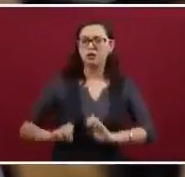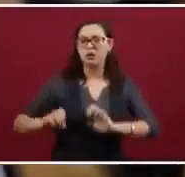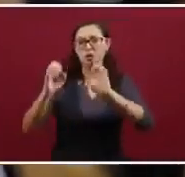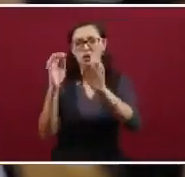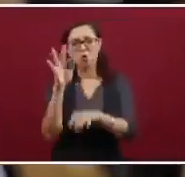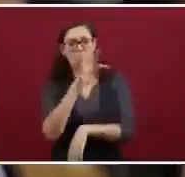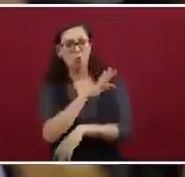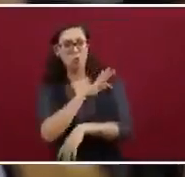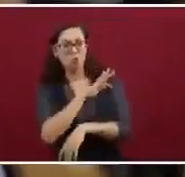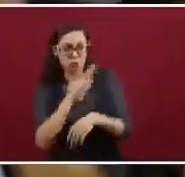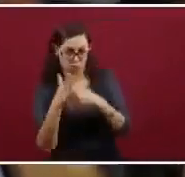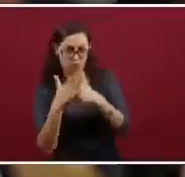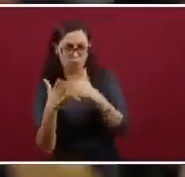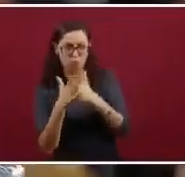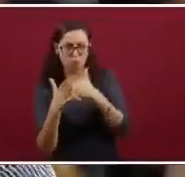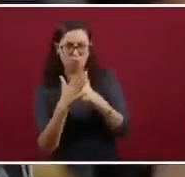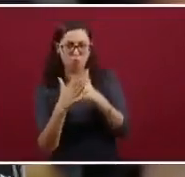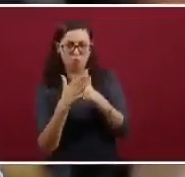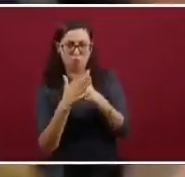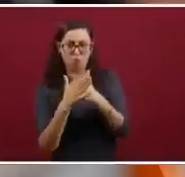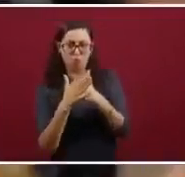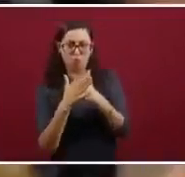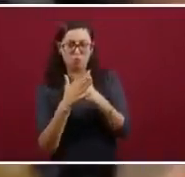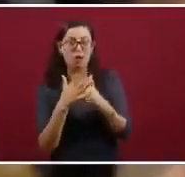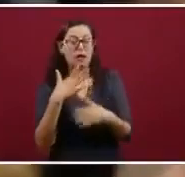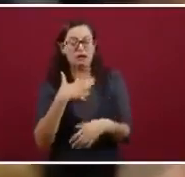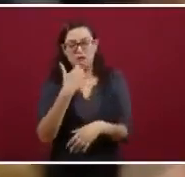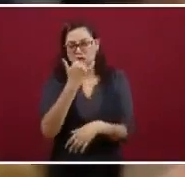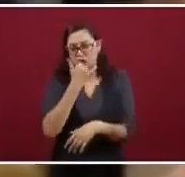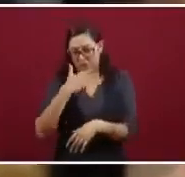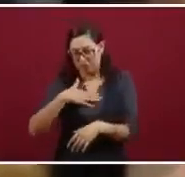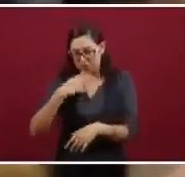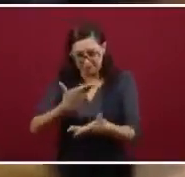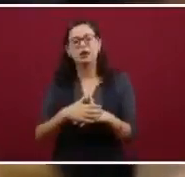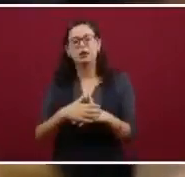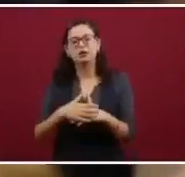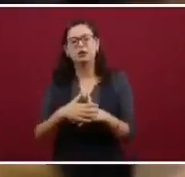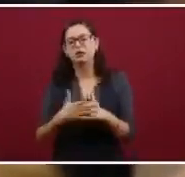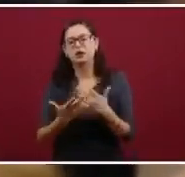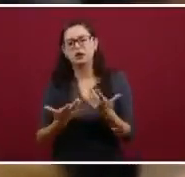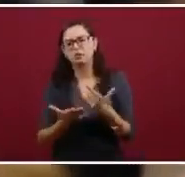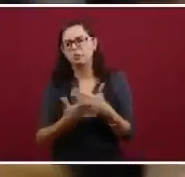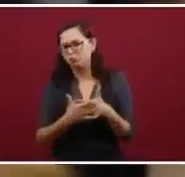pudiera, señor presidente, bueno, ZMG Noticias, Hans Salazar, perdón, no me presenté.